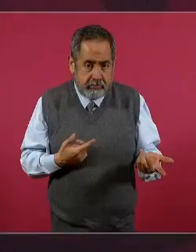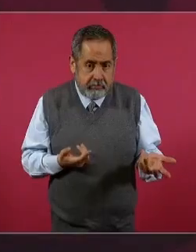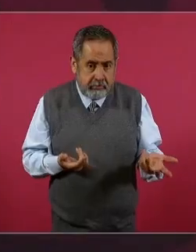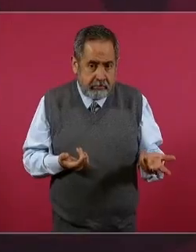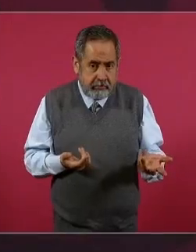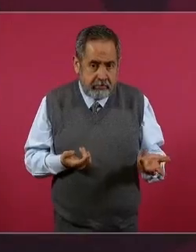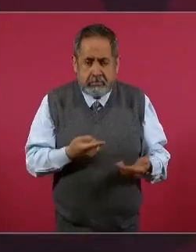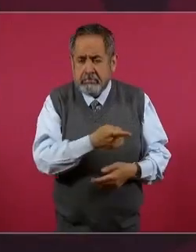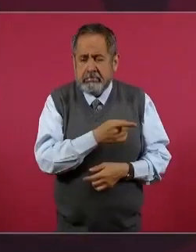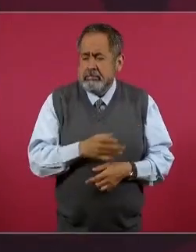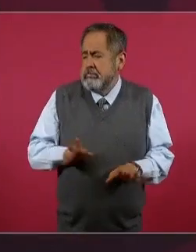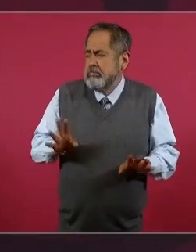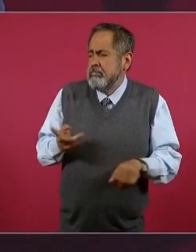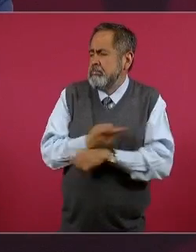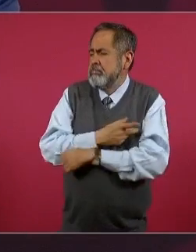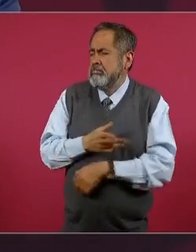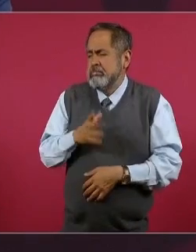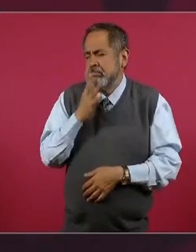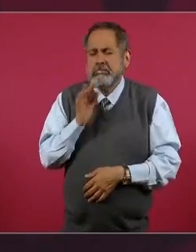Como si nada.